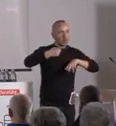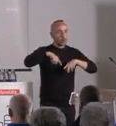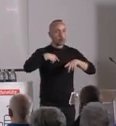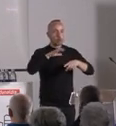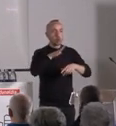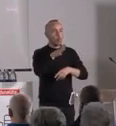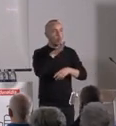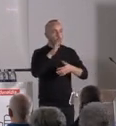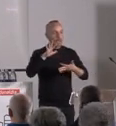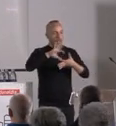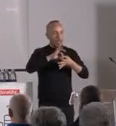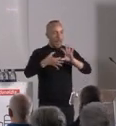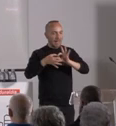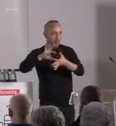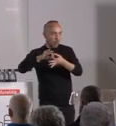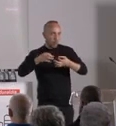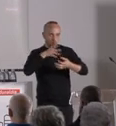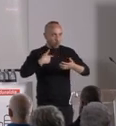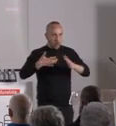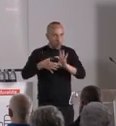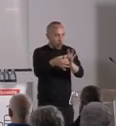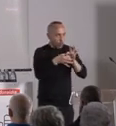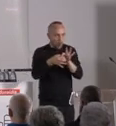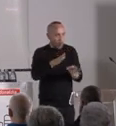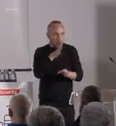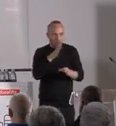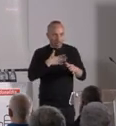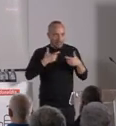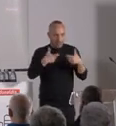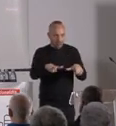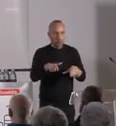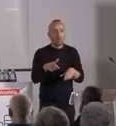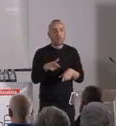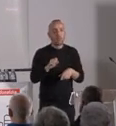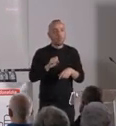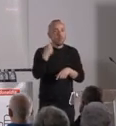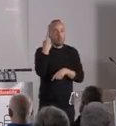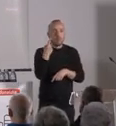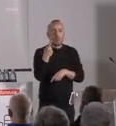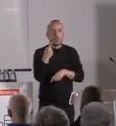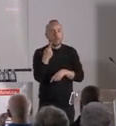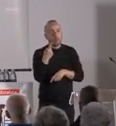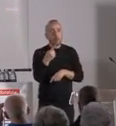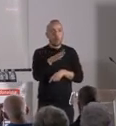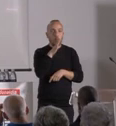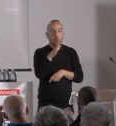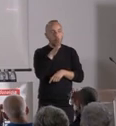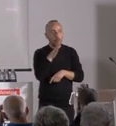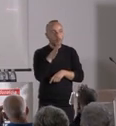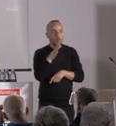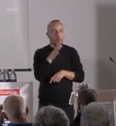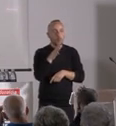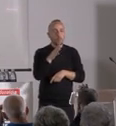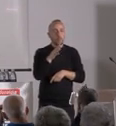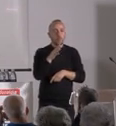y nos juntamos el sector, y esta mañana lo estaba pensando, y primero por una cuestión de generación de una identidad compartida, ¿no? De la